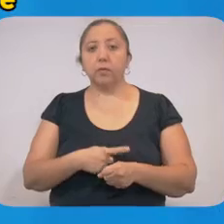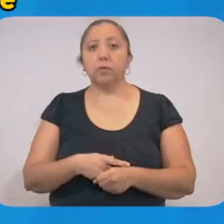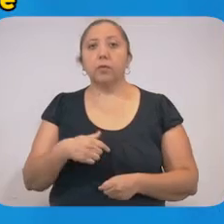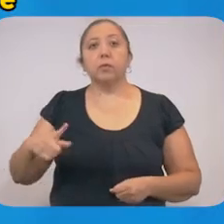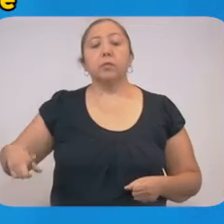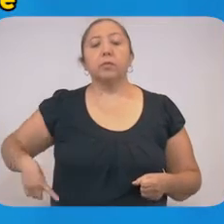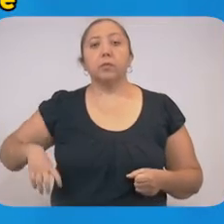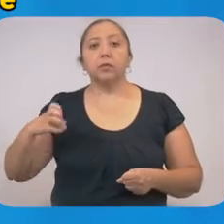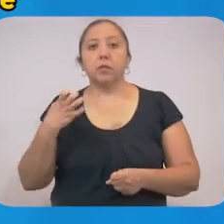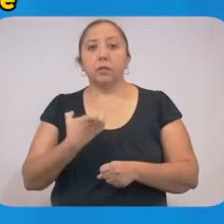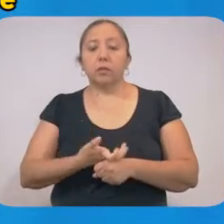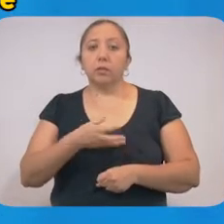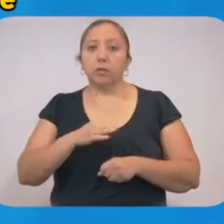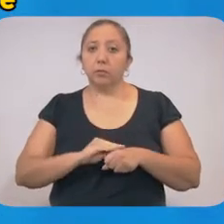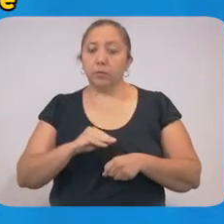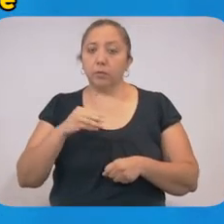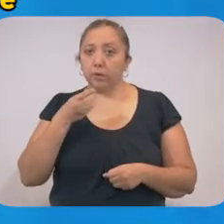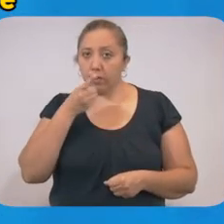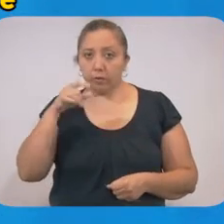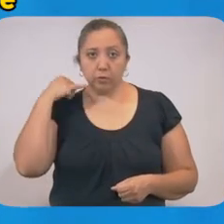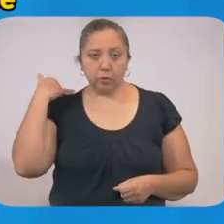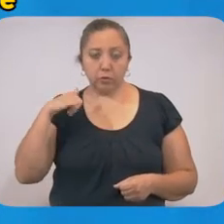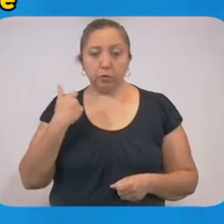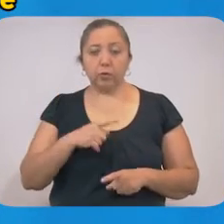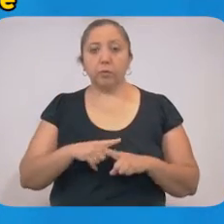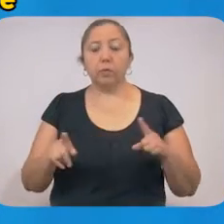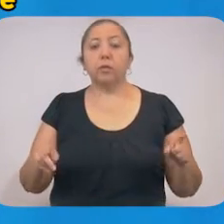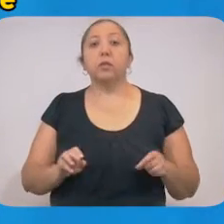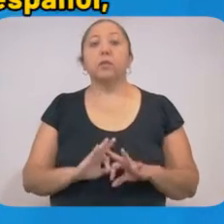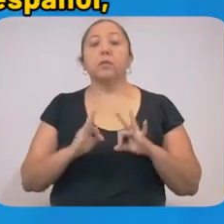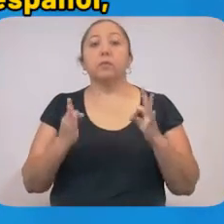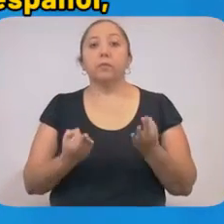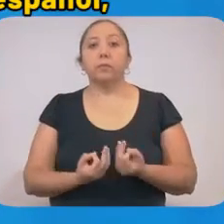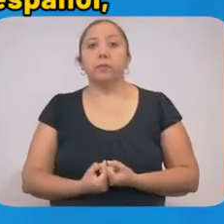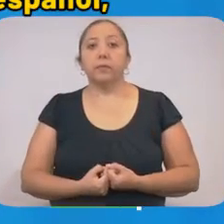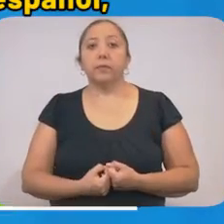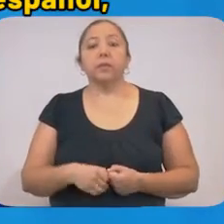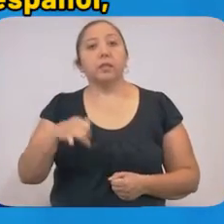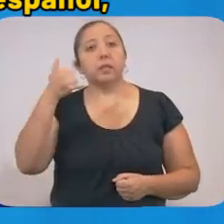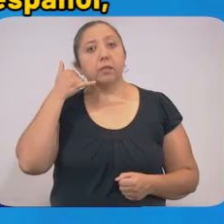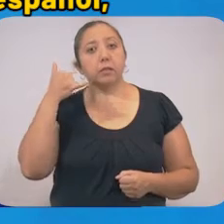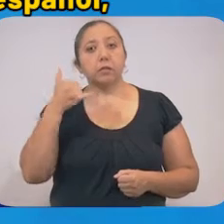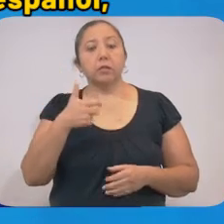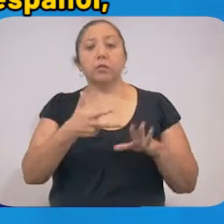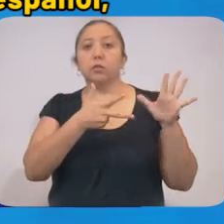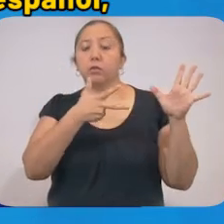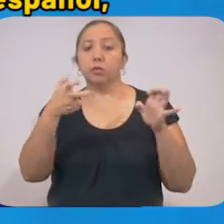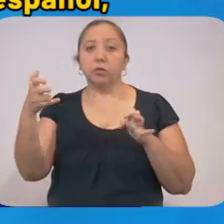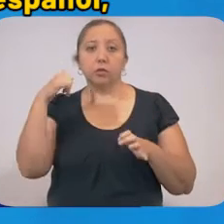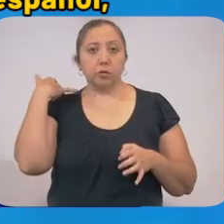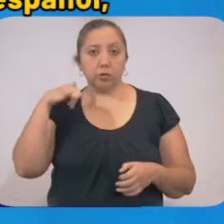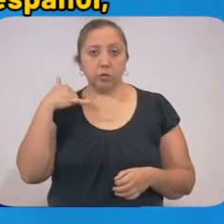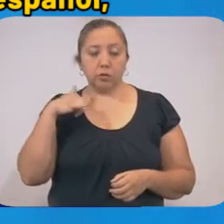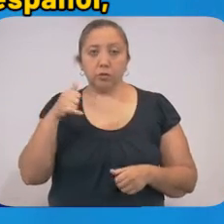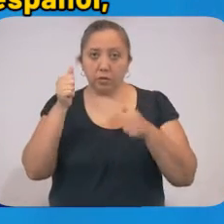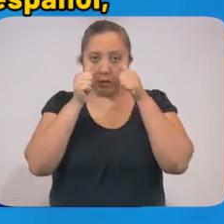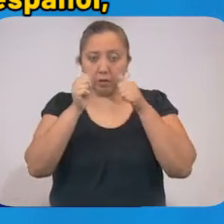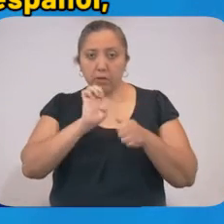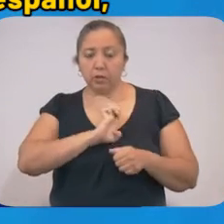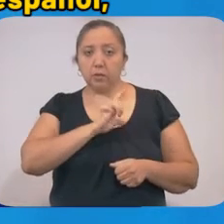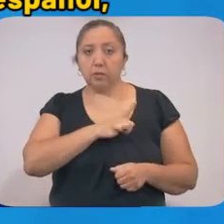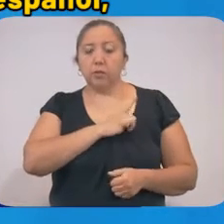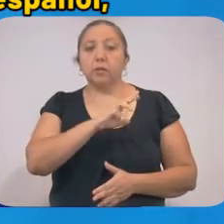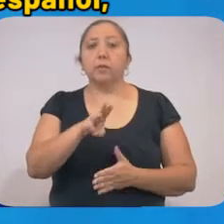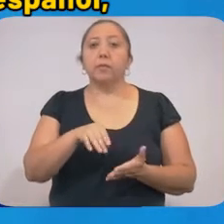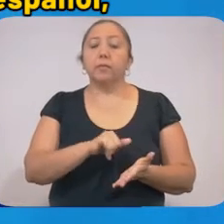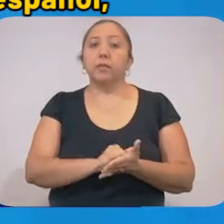el Gobierno del Estado ha puesto a disposición de los yucatecos diversos canales. En la línea telefónica 800 Yucatán se atiende en español